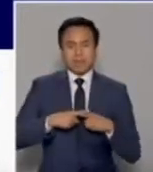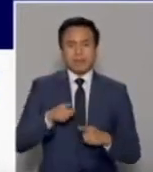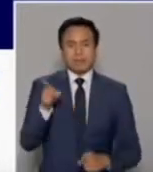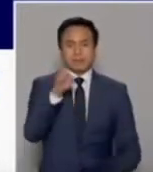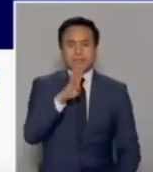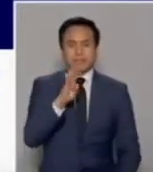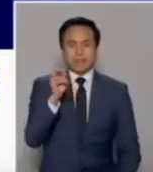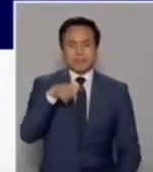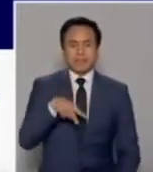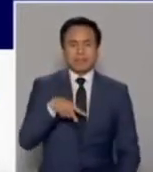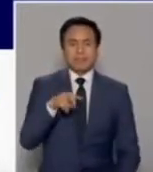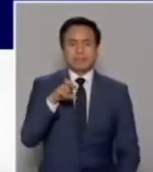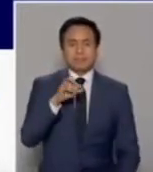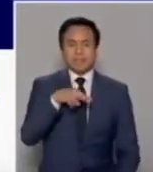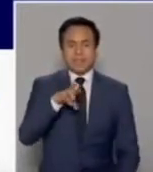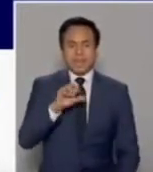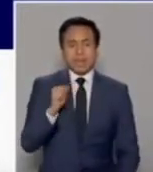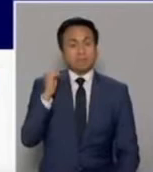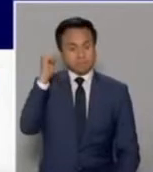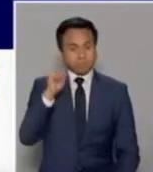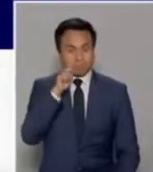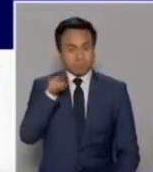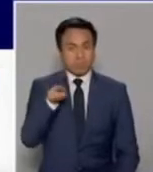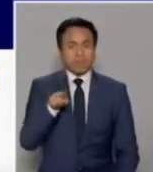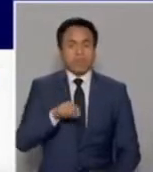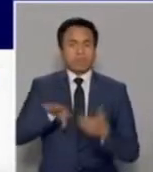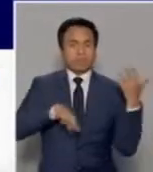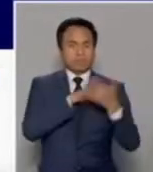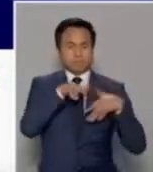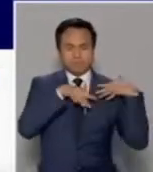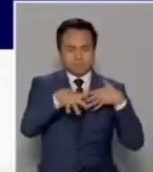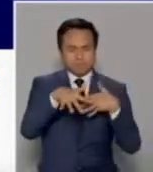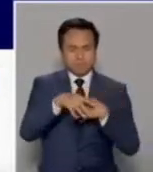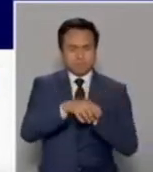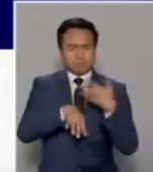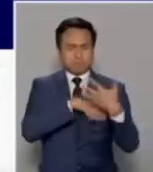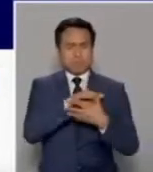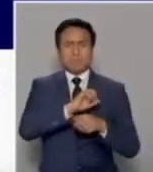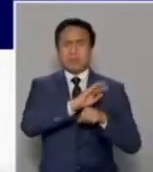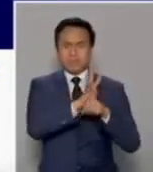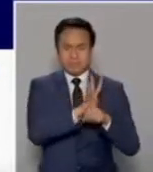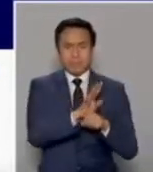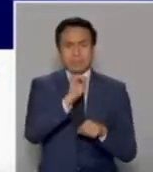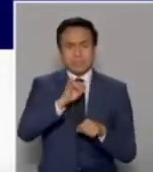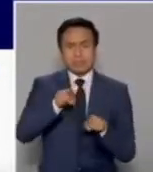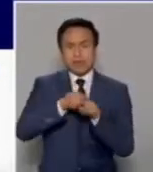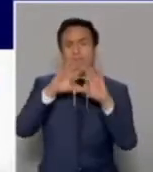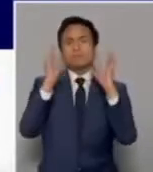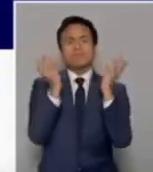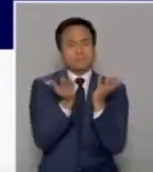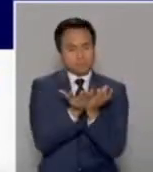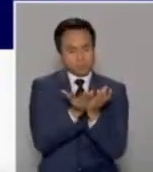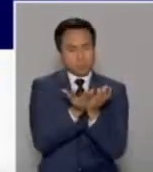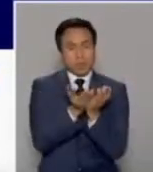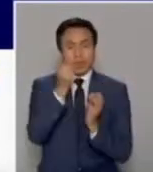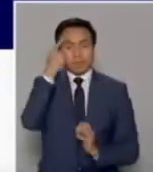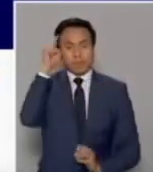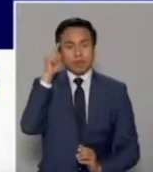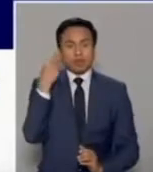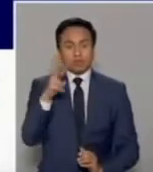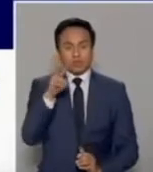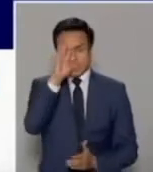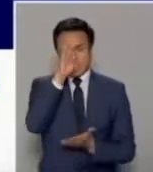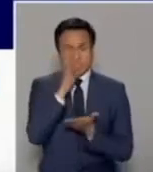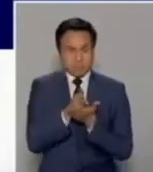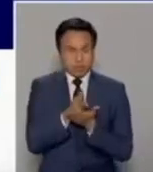piñera es cierto tuvimos un estallido social y también una pandemia como el resto del mundo pero fueron sus